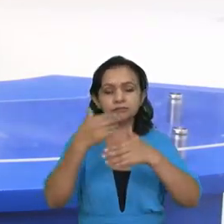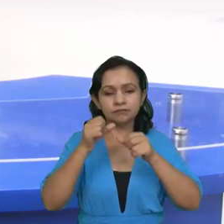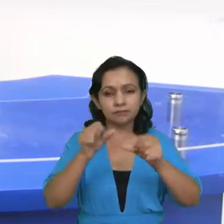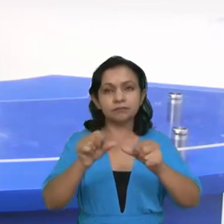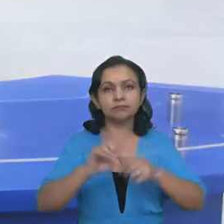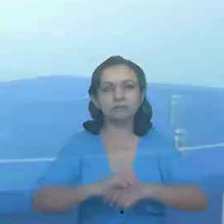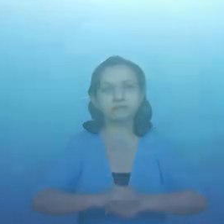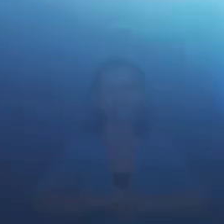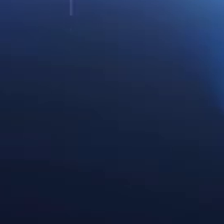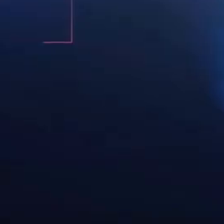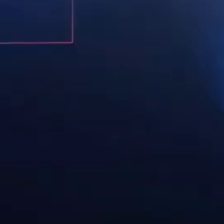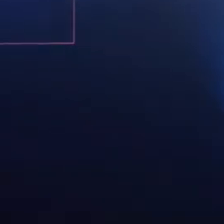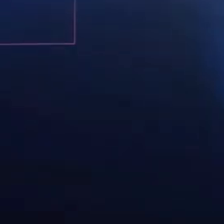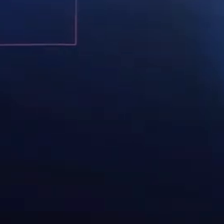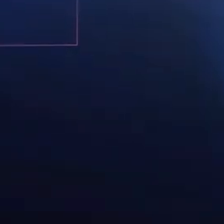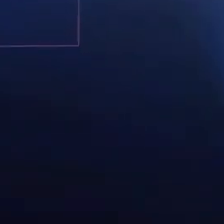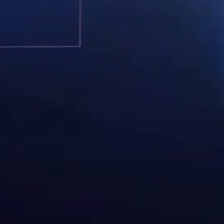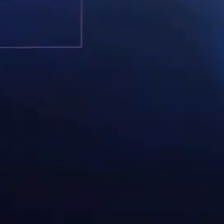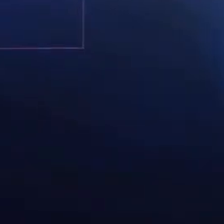volvemos